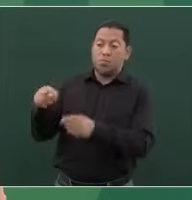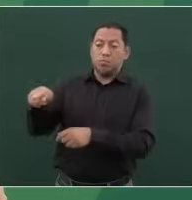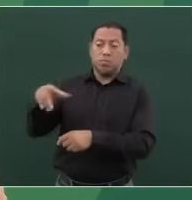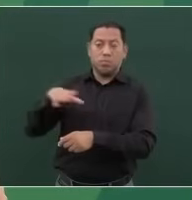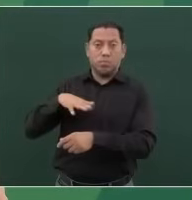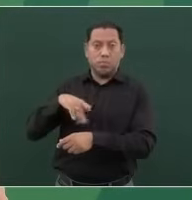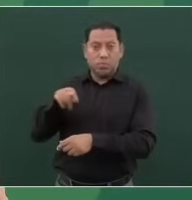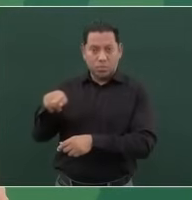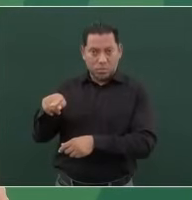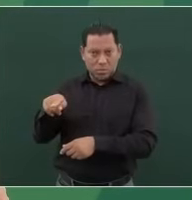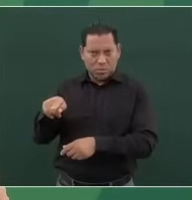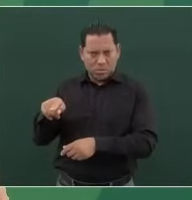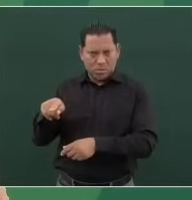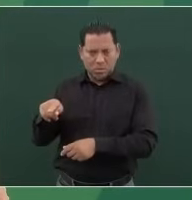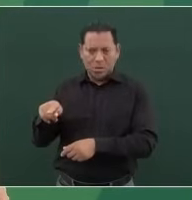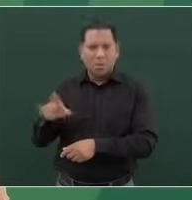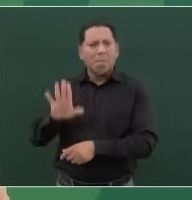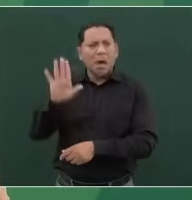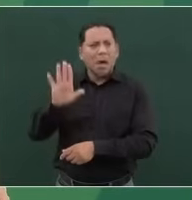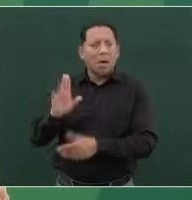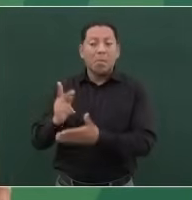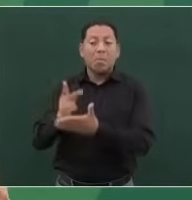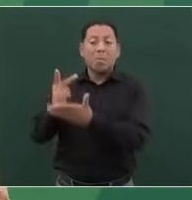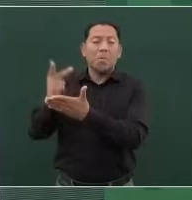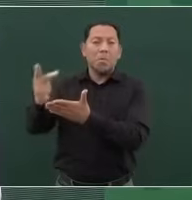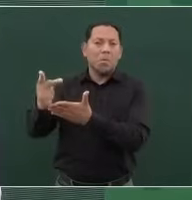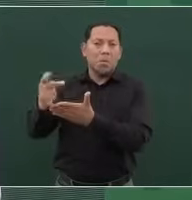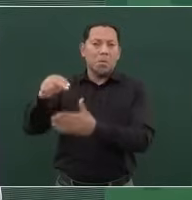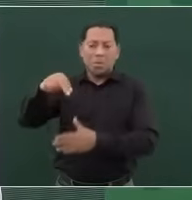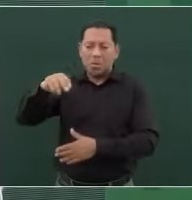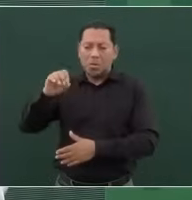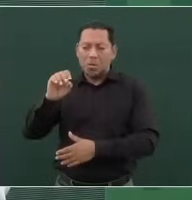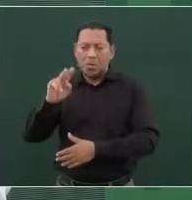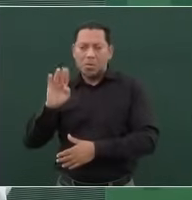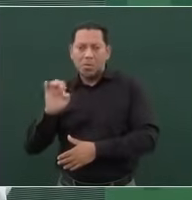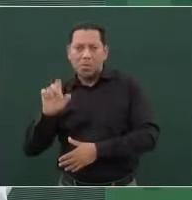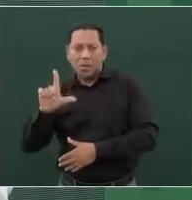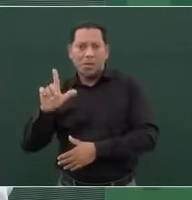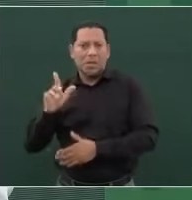tratara del premio Nobel del periodismo,